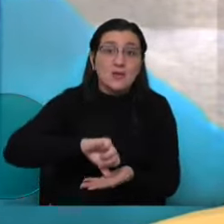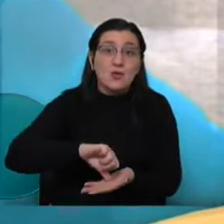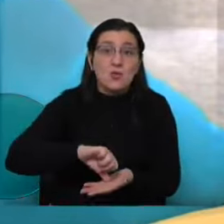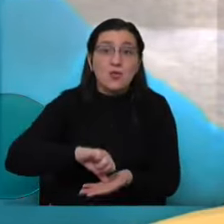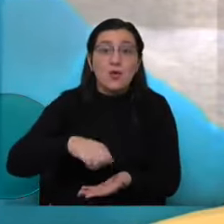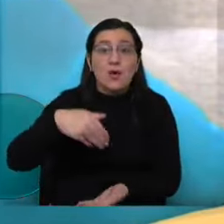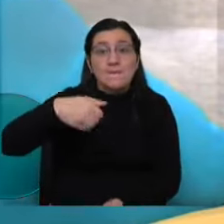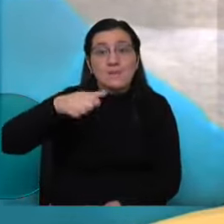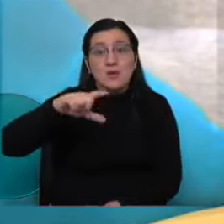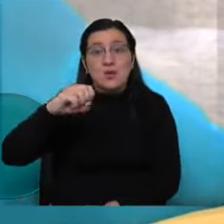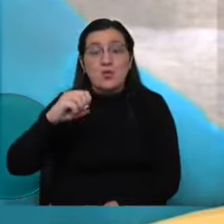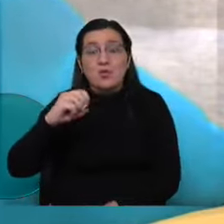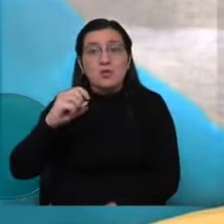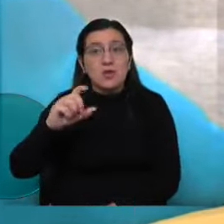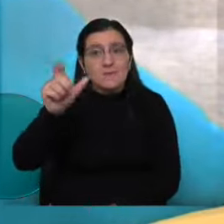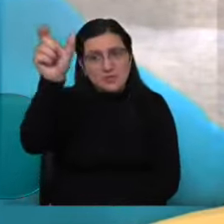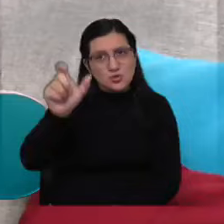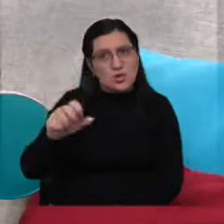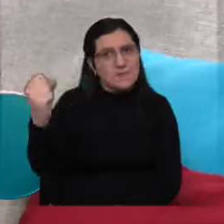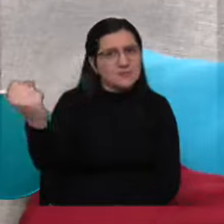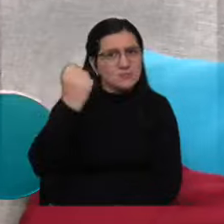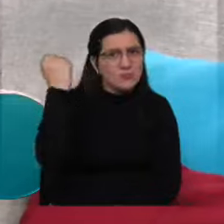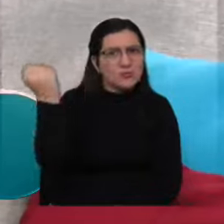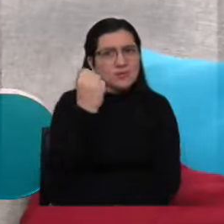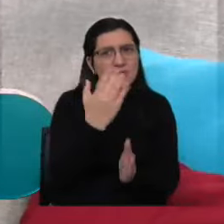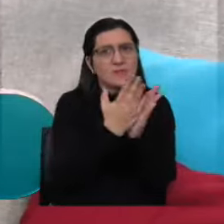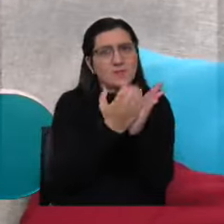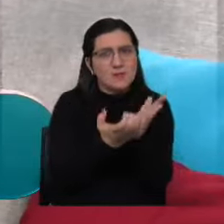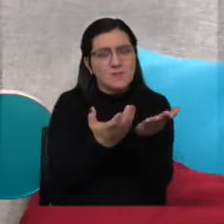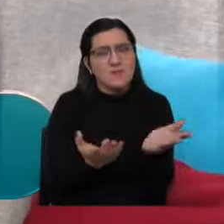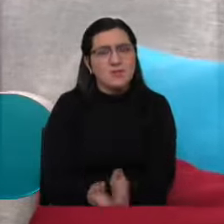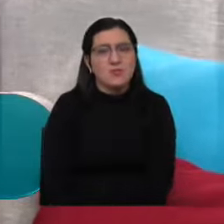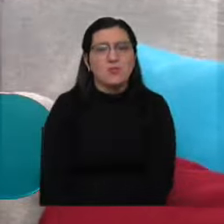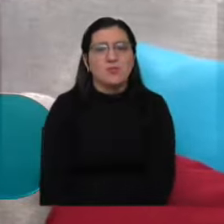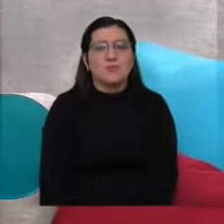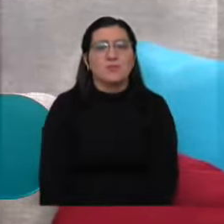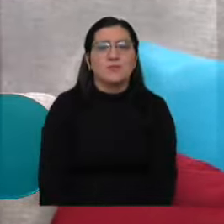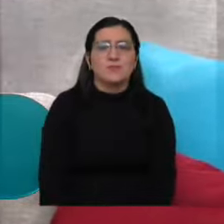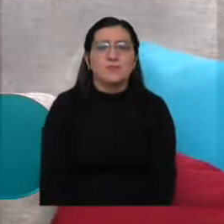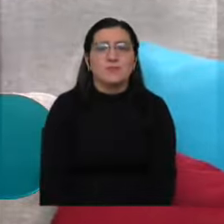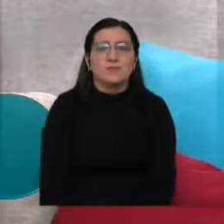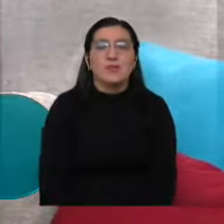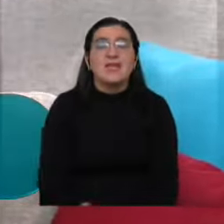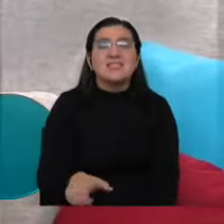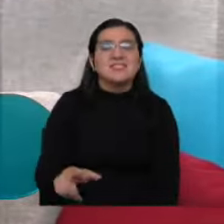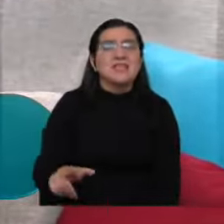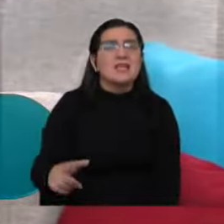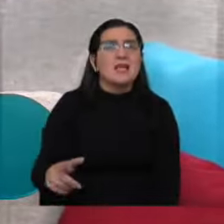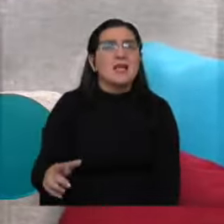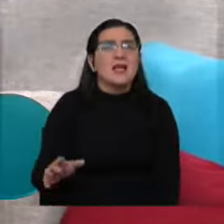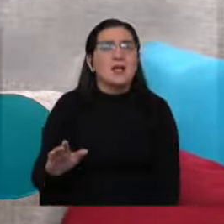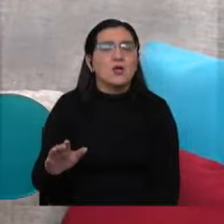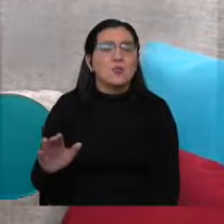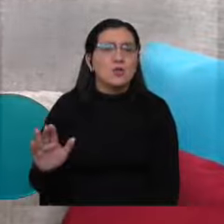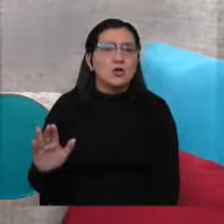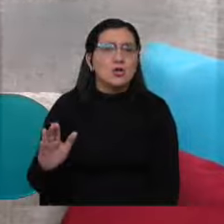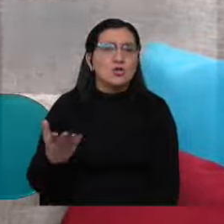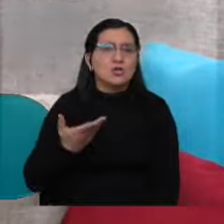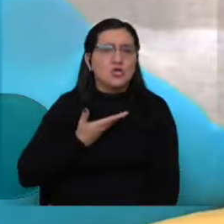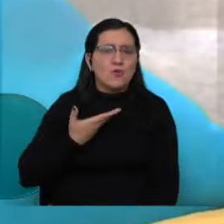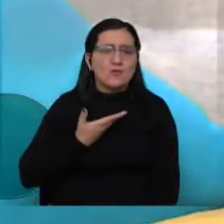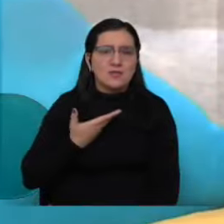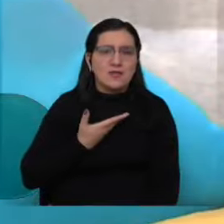es la figura del departamento sin ningún lugar a dudas Sí bueno Ella decía que era sobrina ojada creo de pariso Sarabia no está